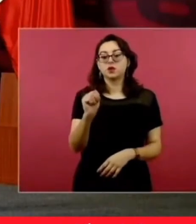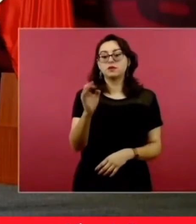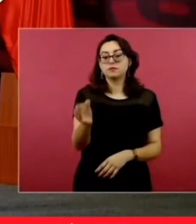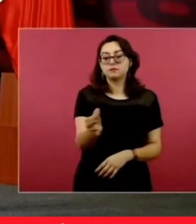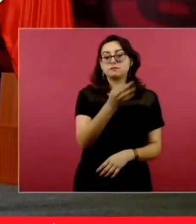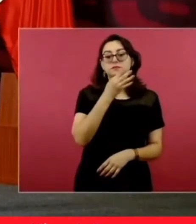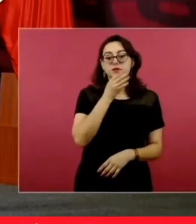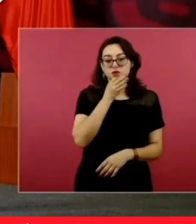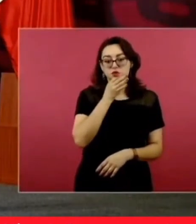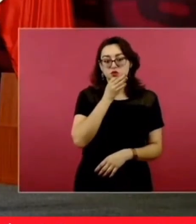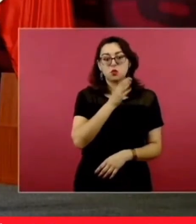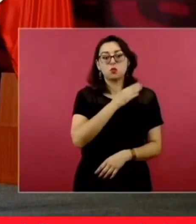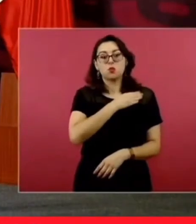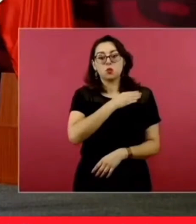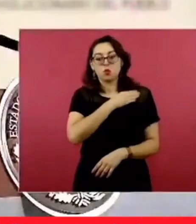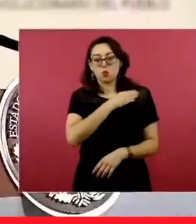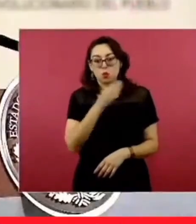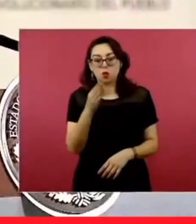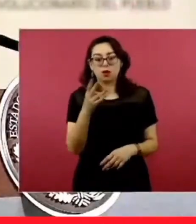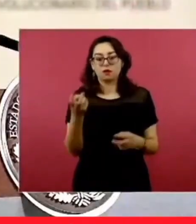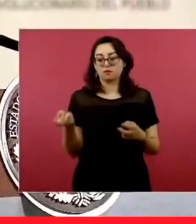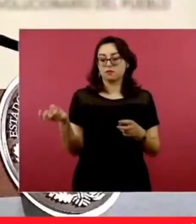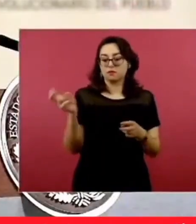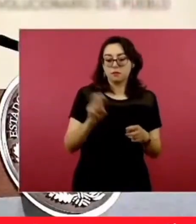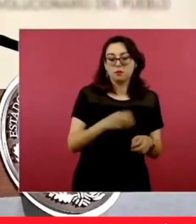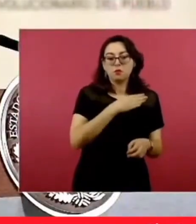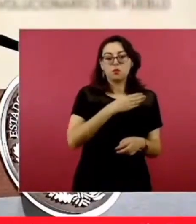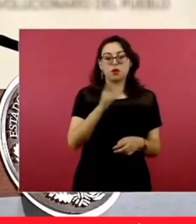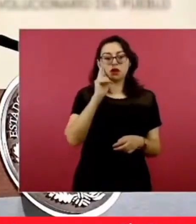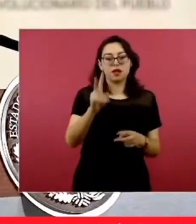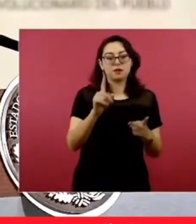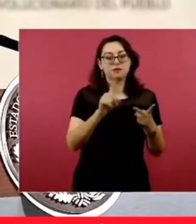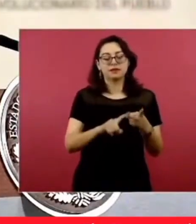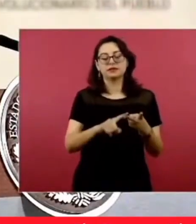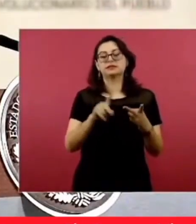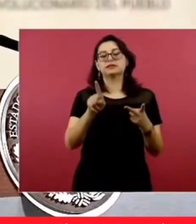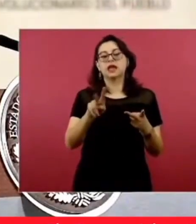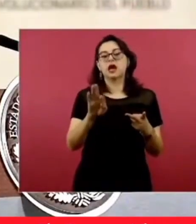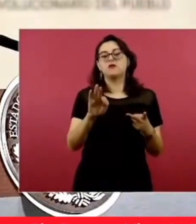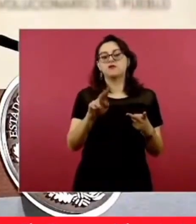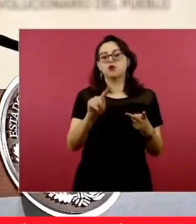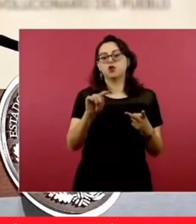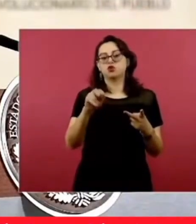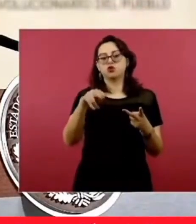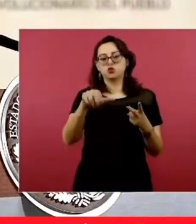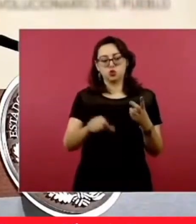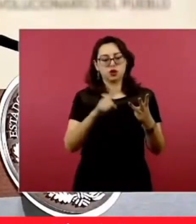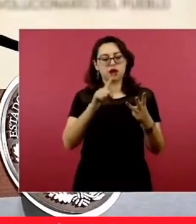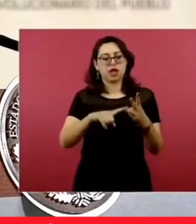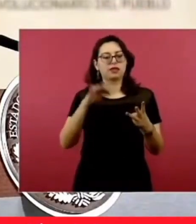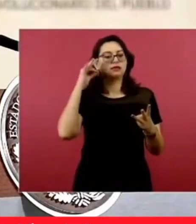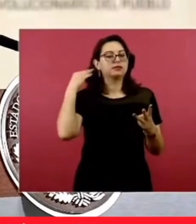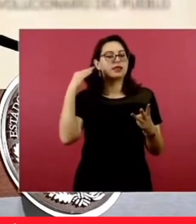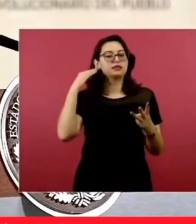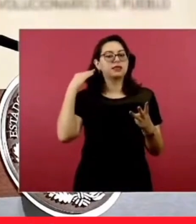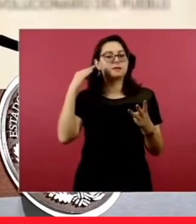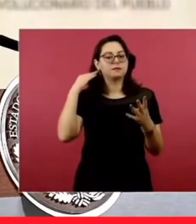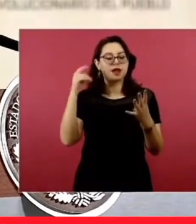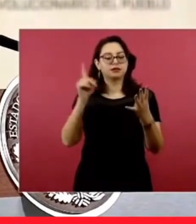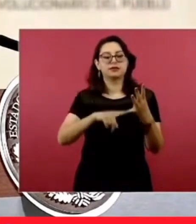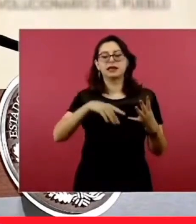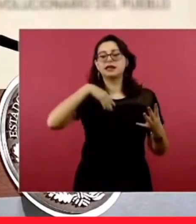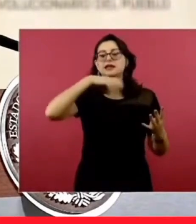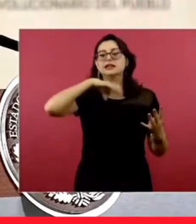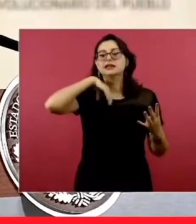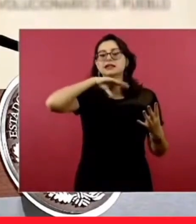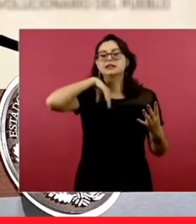Se podrán subir en las estaciones de Buenavista, Fortuna, Tlalnepantla, San Rafael y Lechería, y ahí va directo al